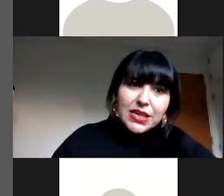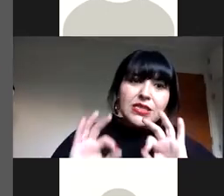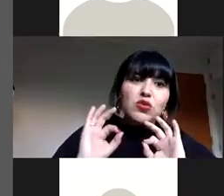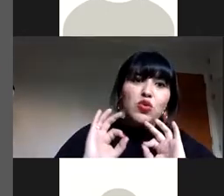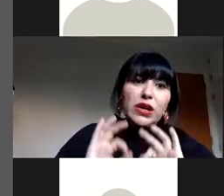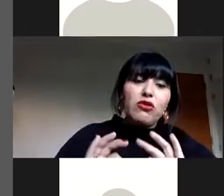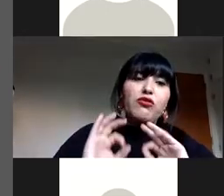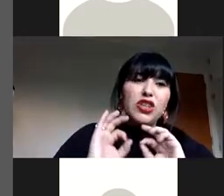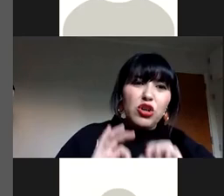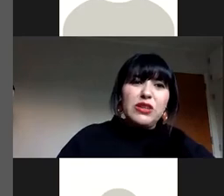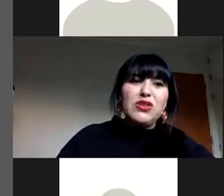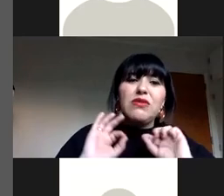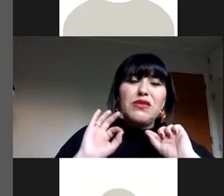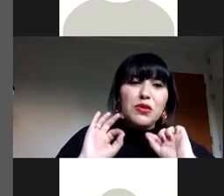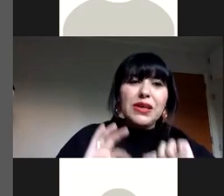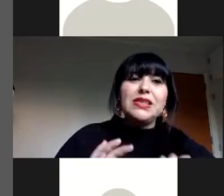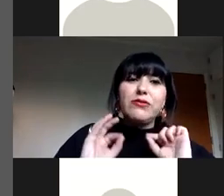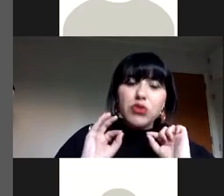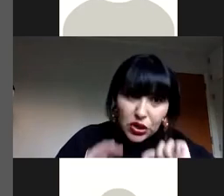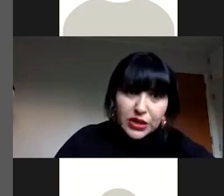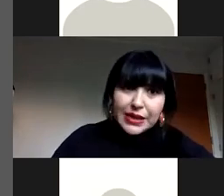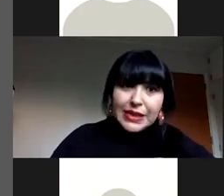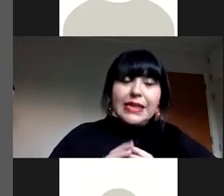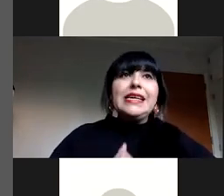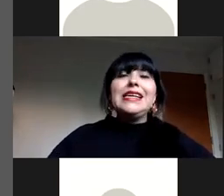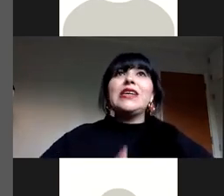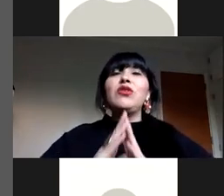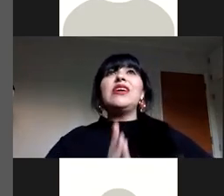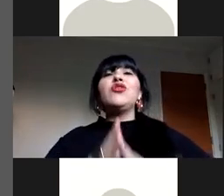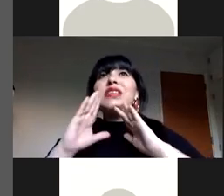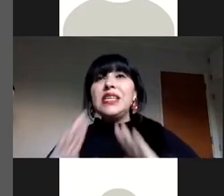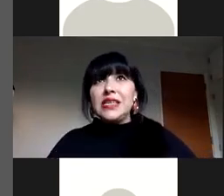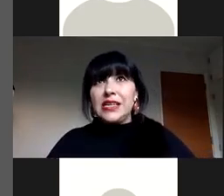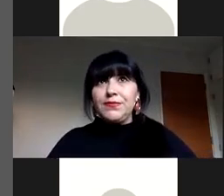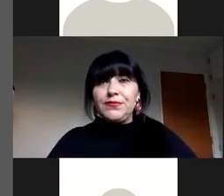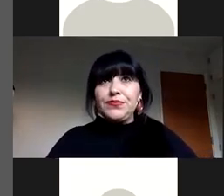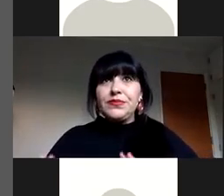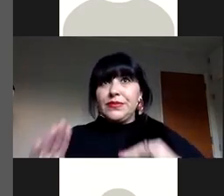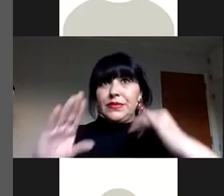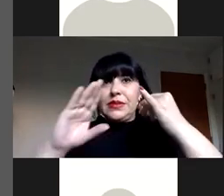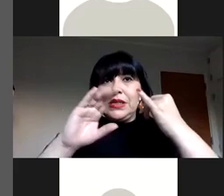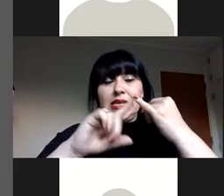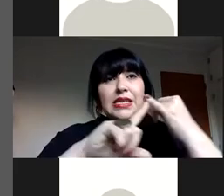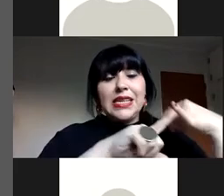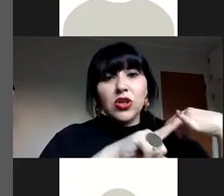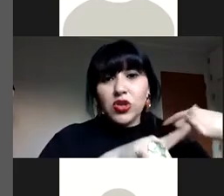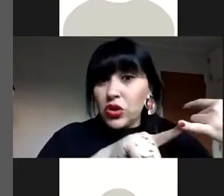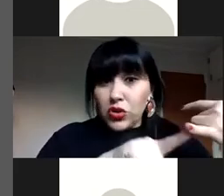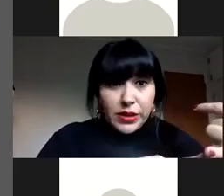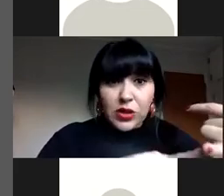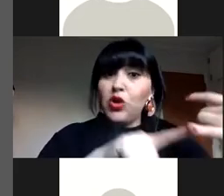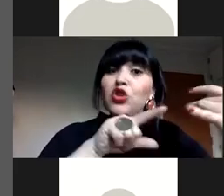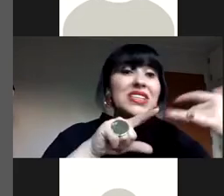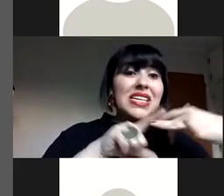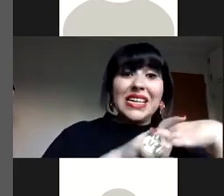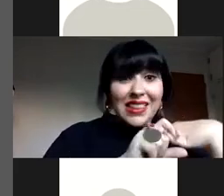delivery es un nuevo fenómeno, la nueva forma de distribución que hoy día no distingue estrato